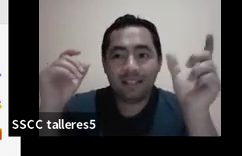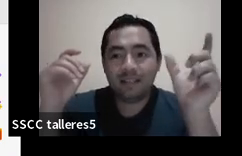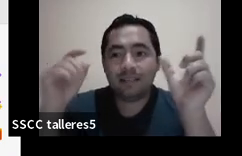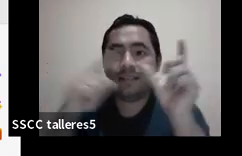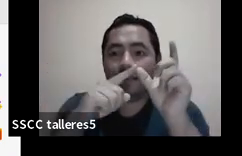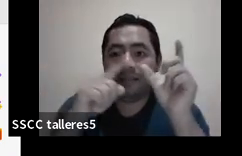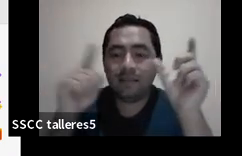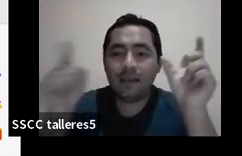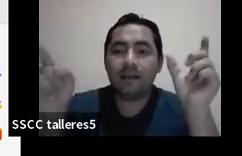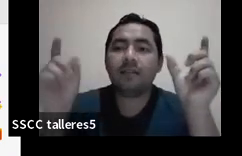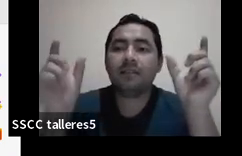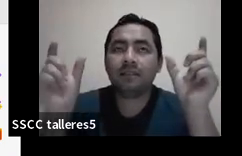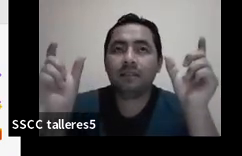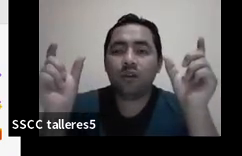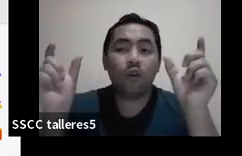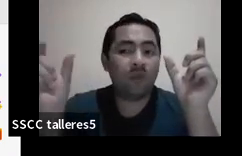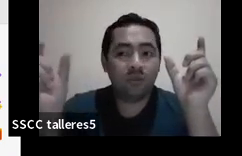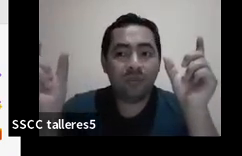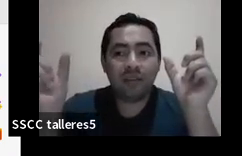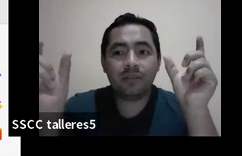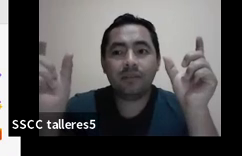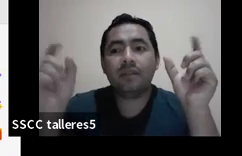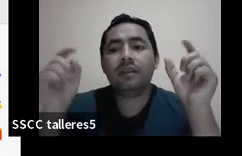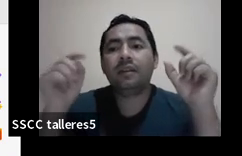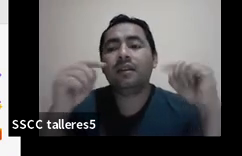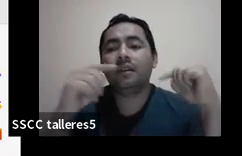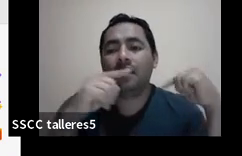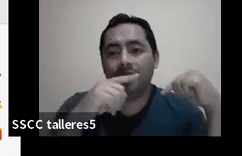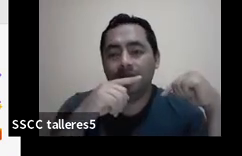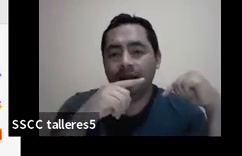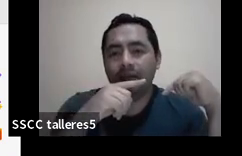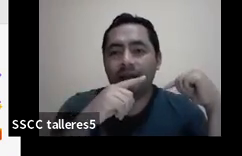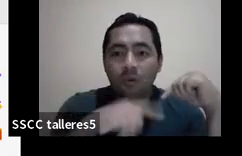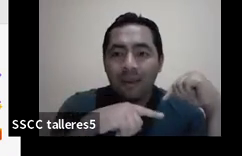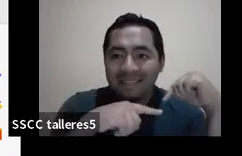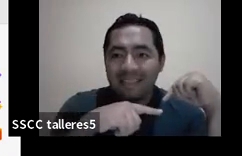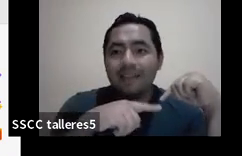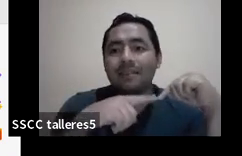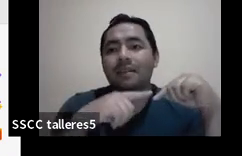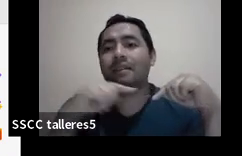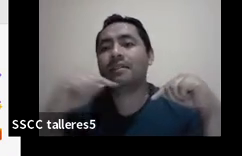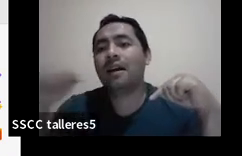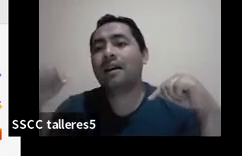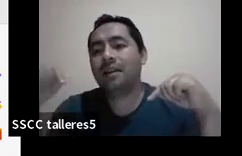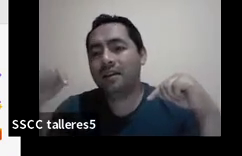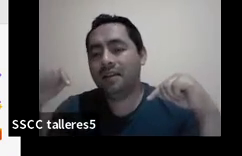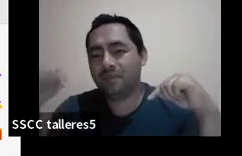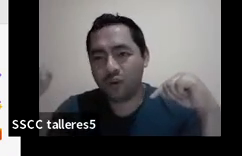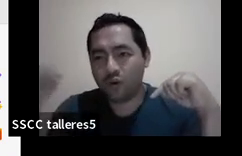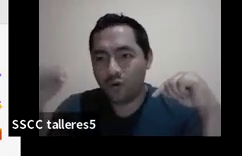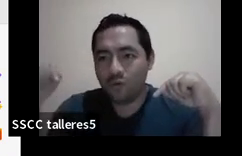lenguaje de señas es a onomatopeyas y lengua de señas es